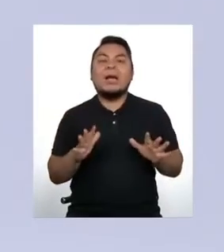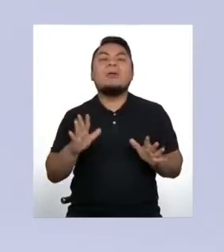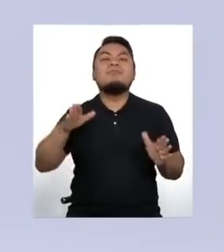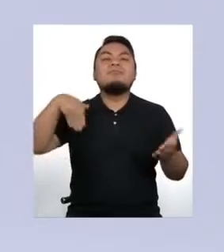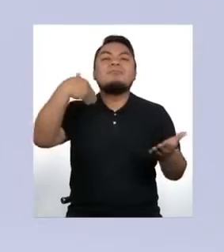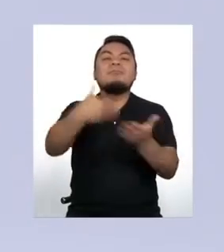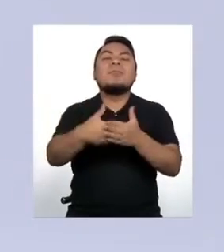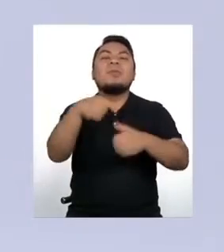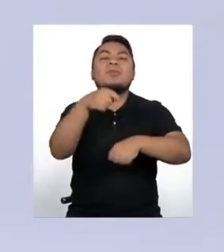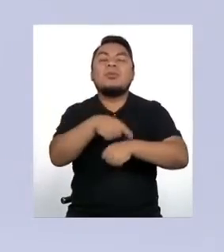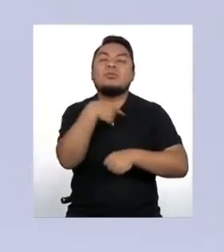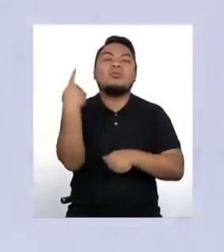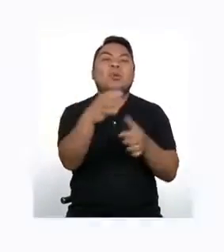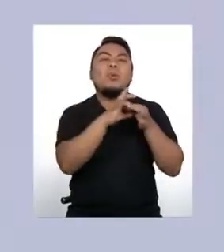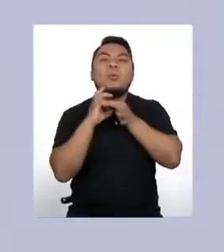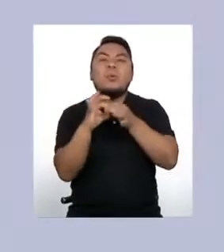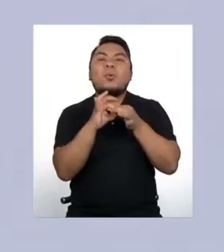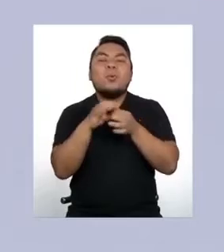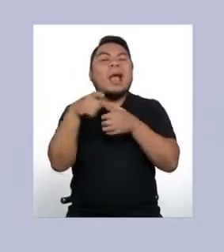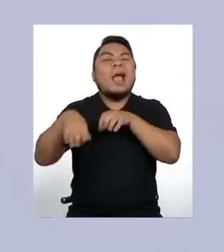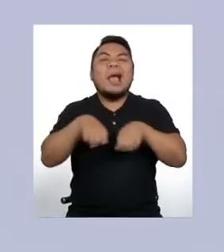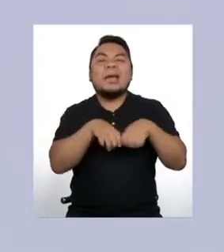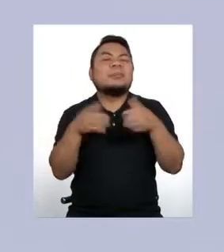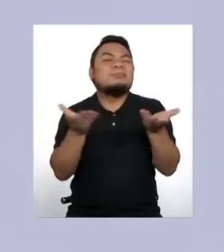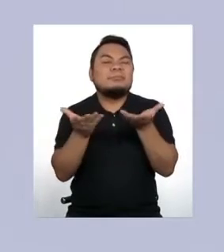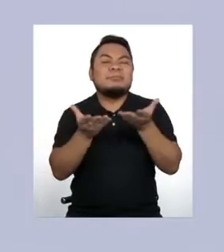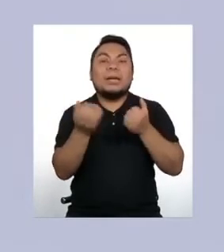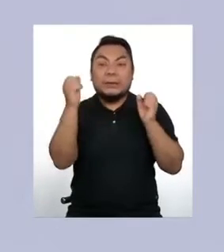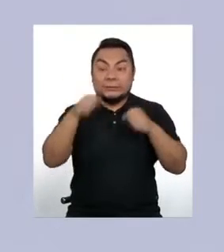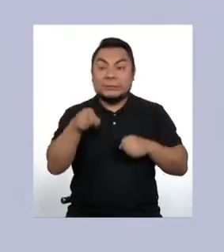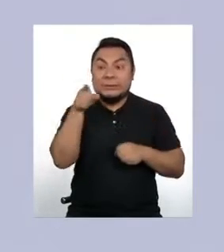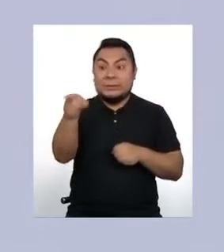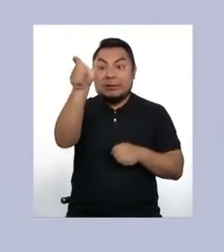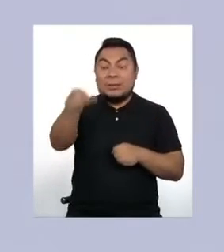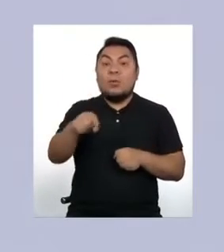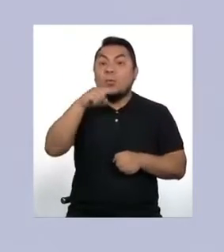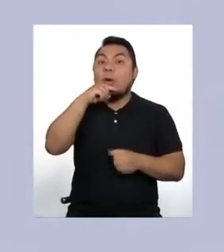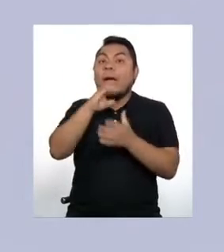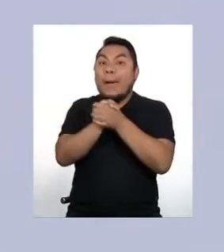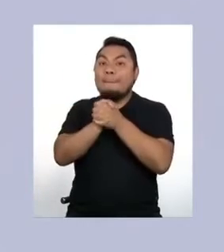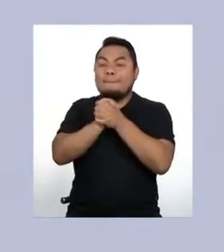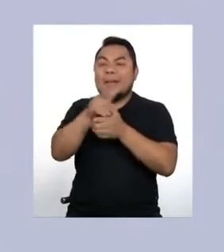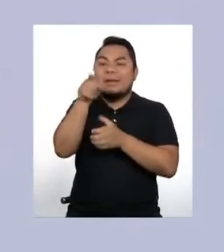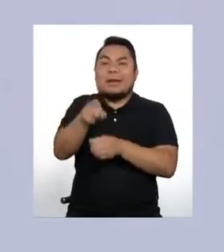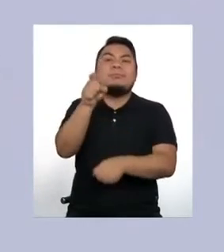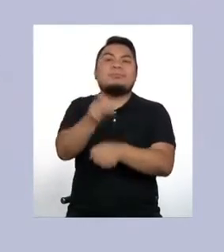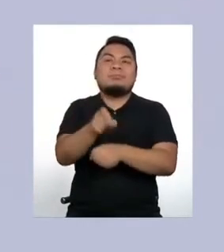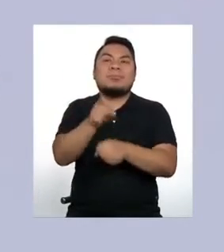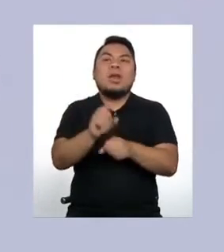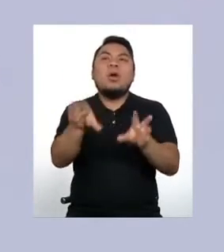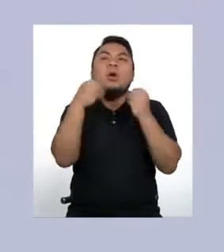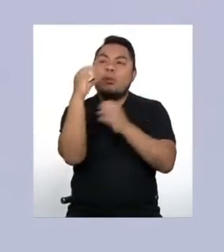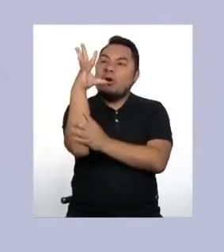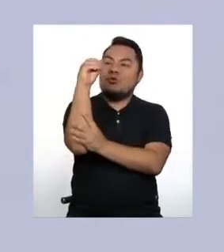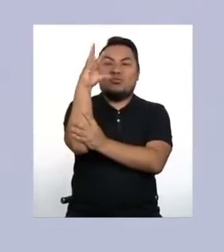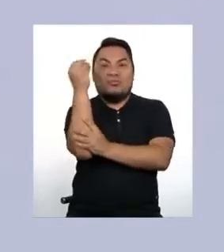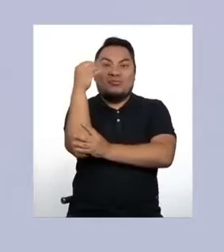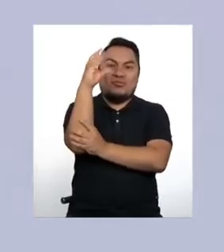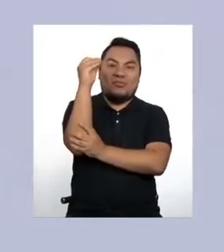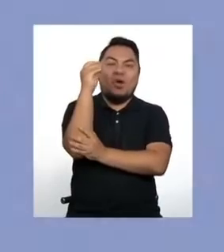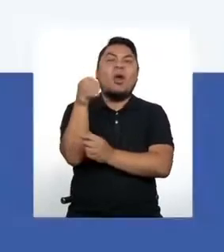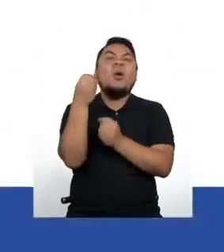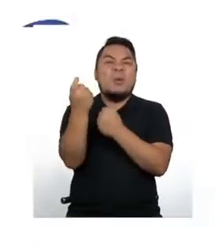Si tu niña o niño presenta discapacidad visual, para la actividad de emparejar medias,